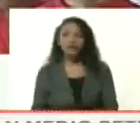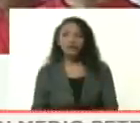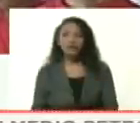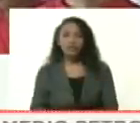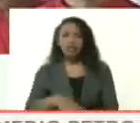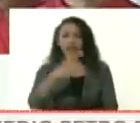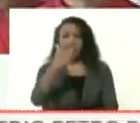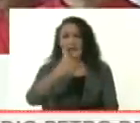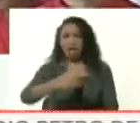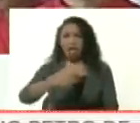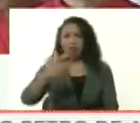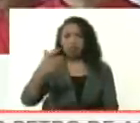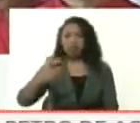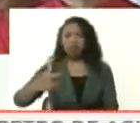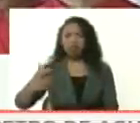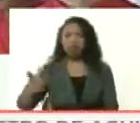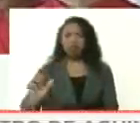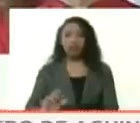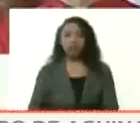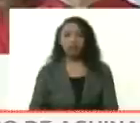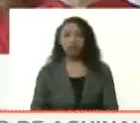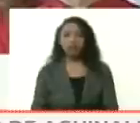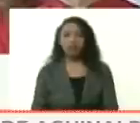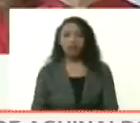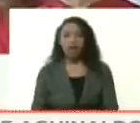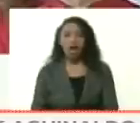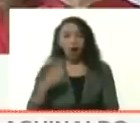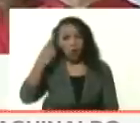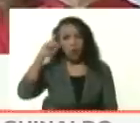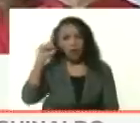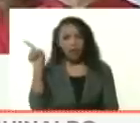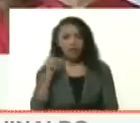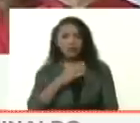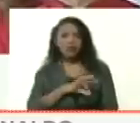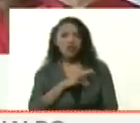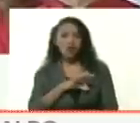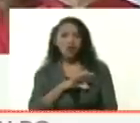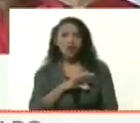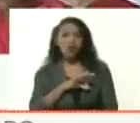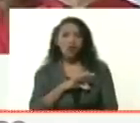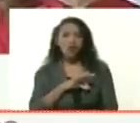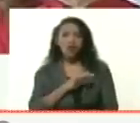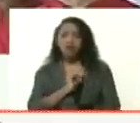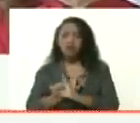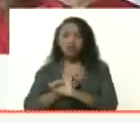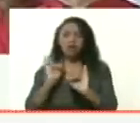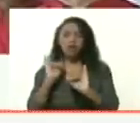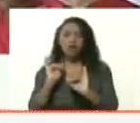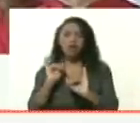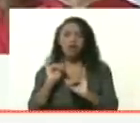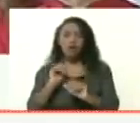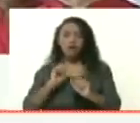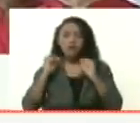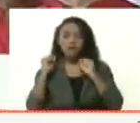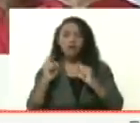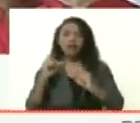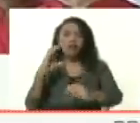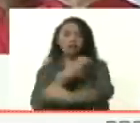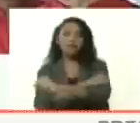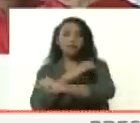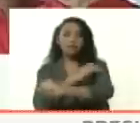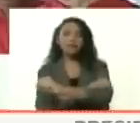¿Gente? ¿Recuerda que el señor, cómo se llama aquel señor, que después terminó en la extrema derecha, Pedro